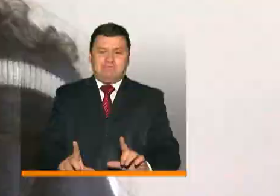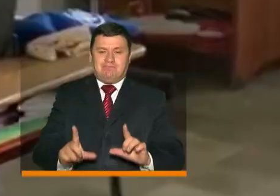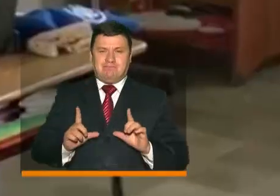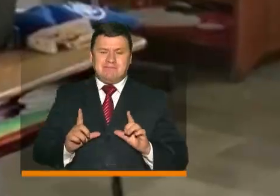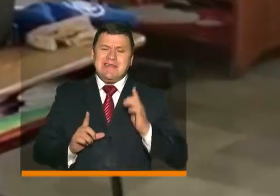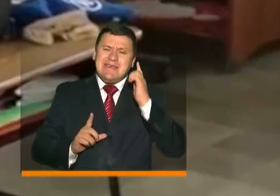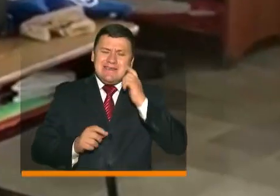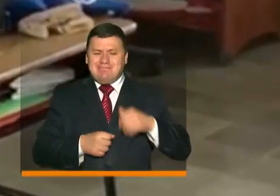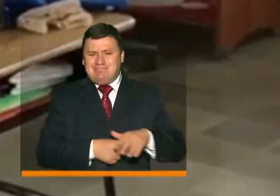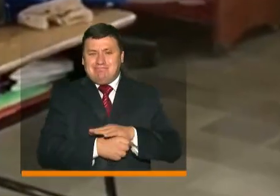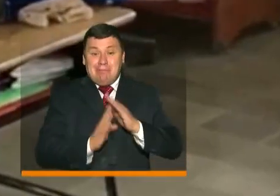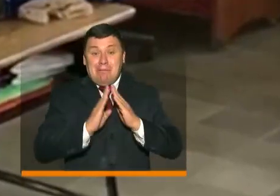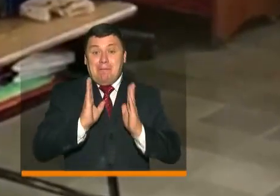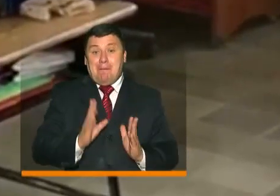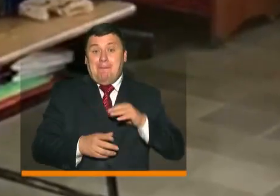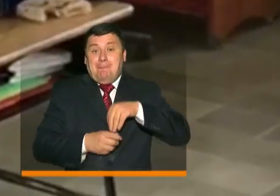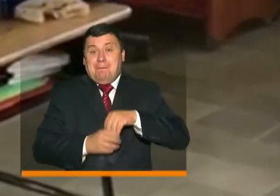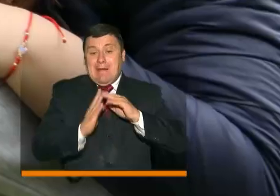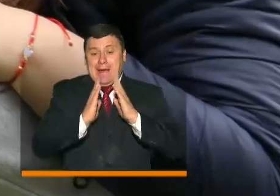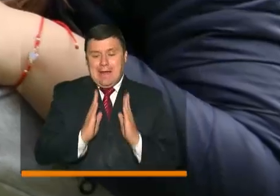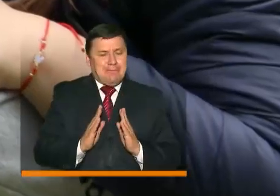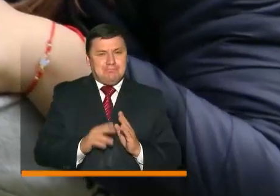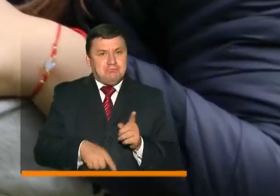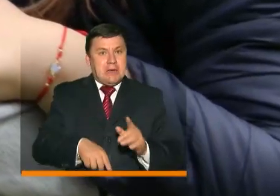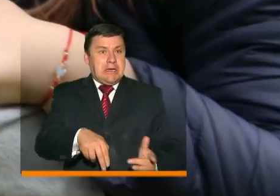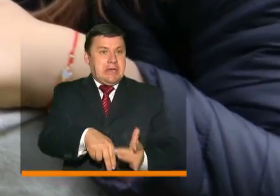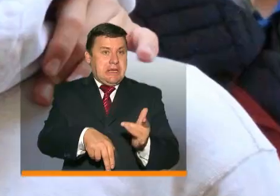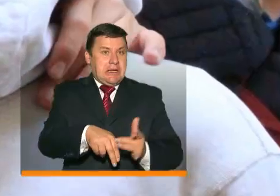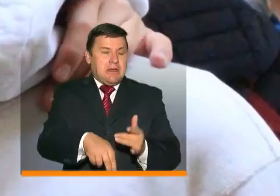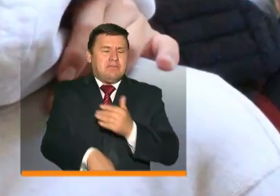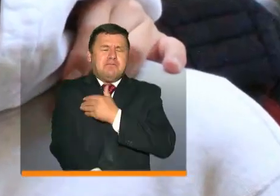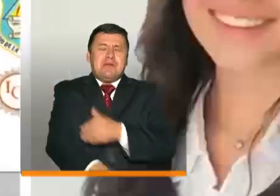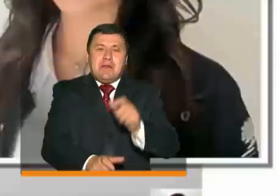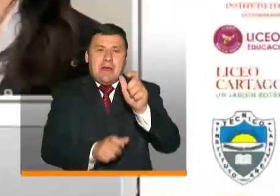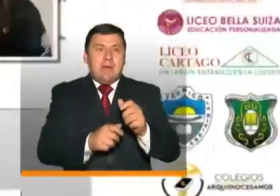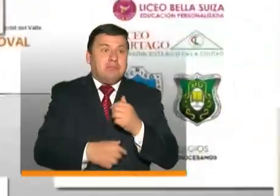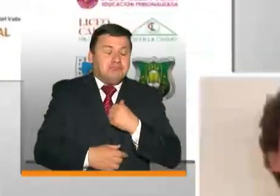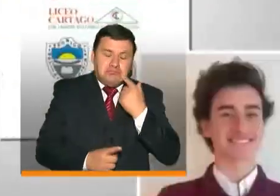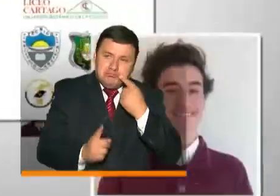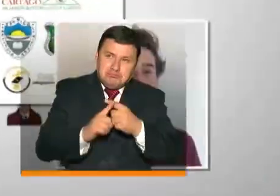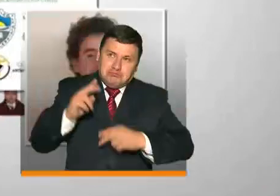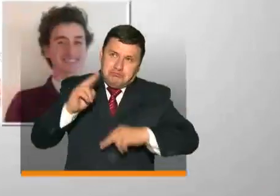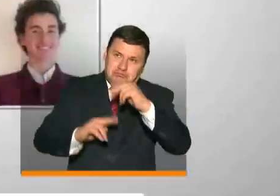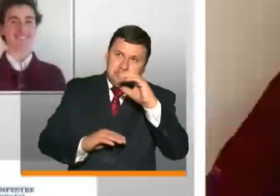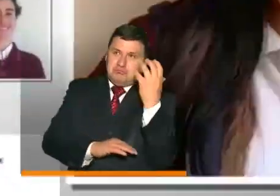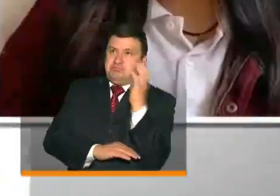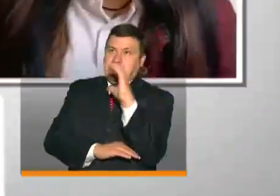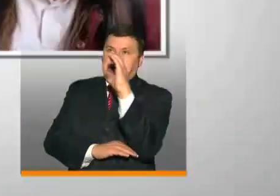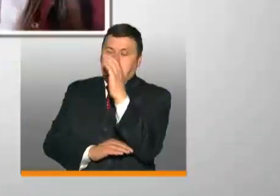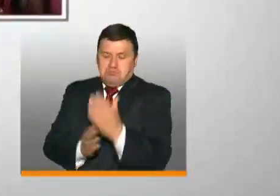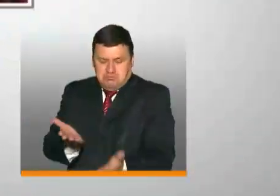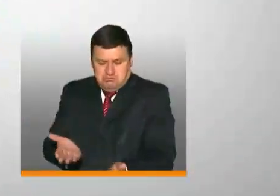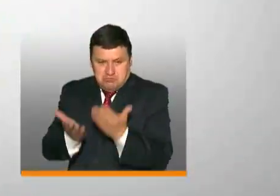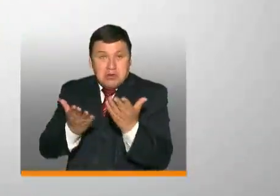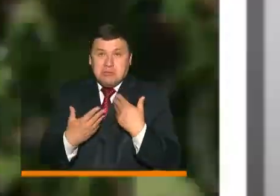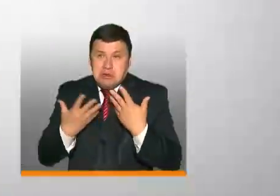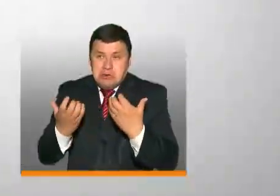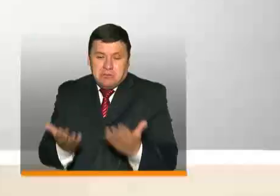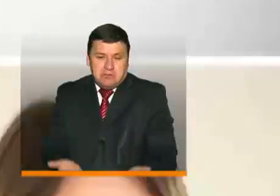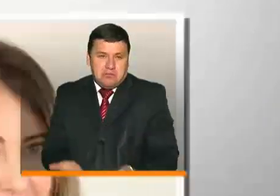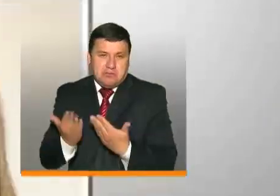estudios en medio del aislamiento preventivo e incentivó a miles de jóvenes a continuar construyendo país.